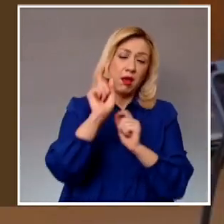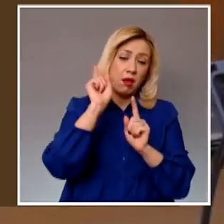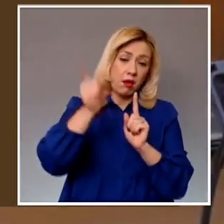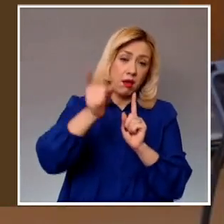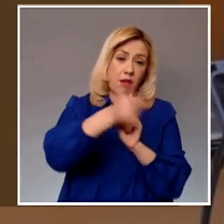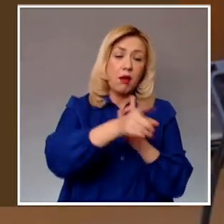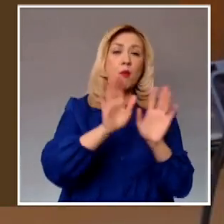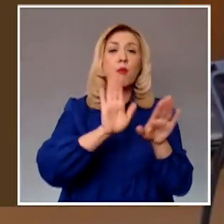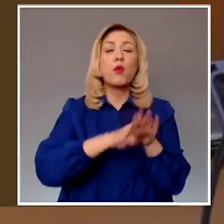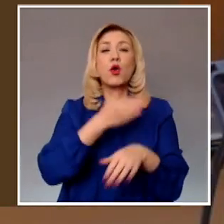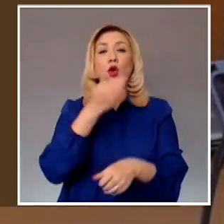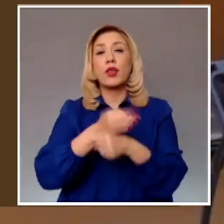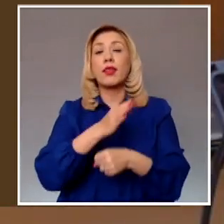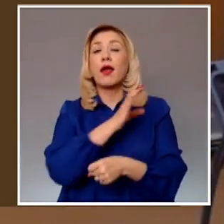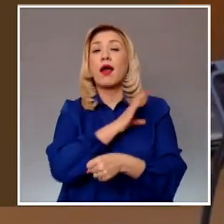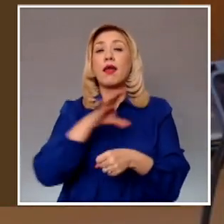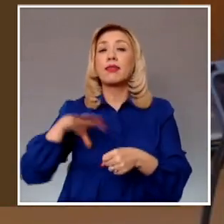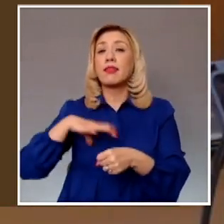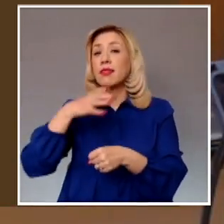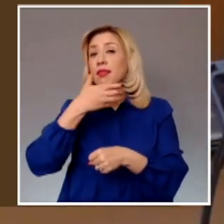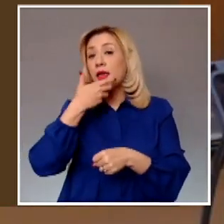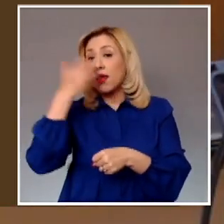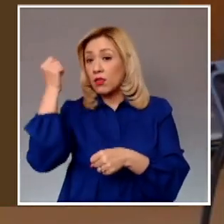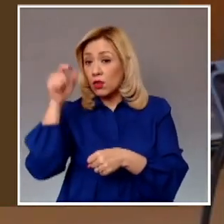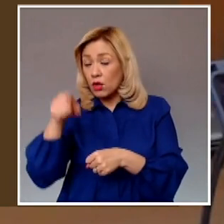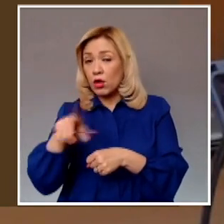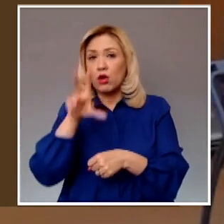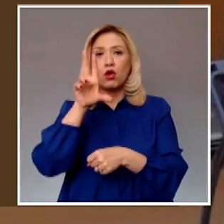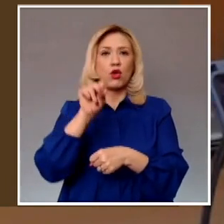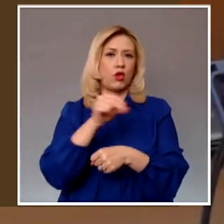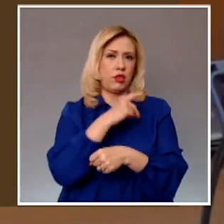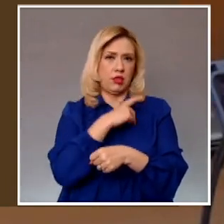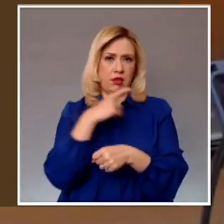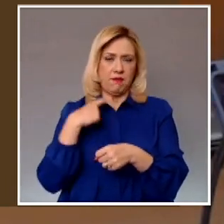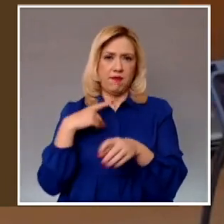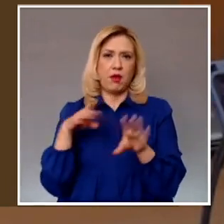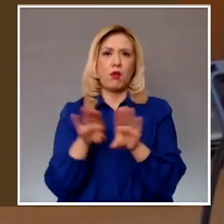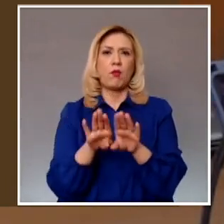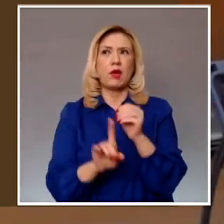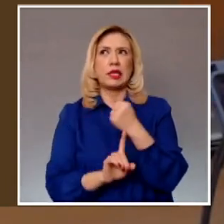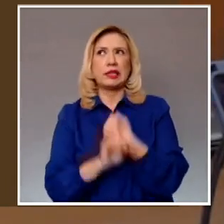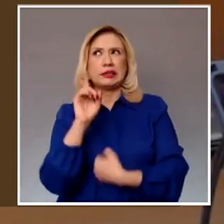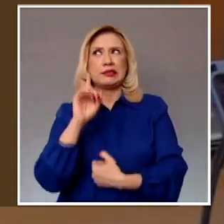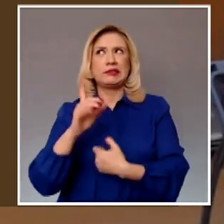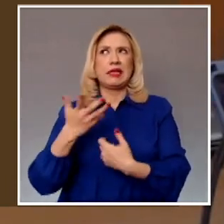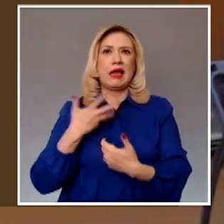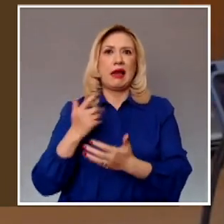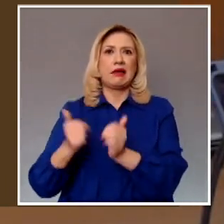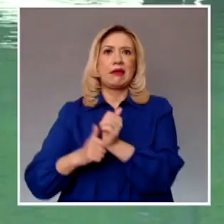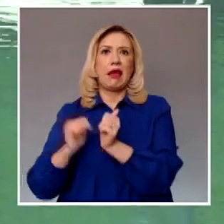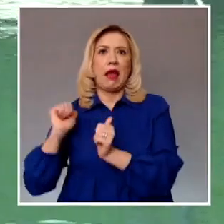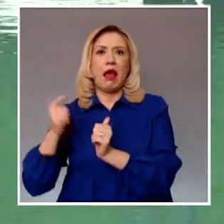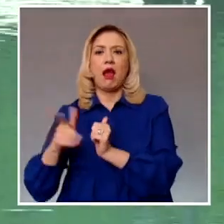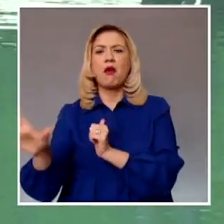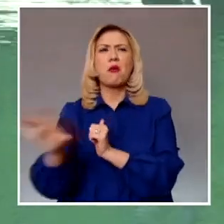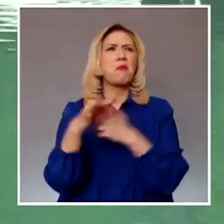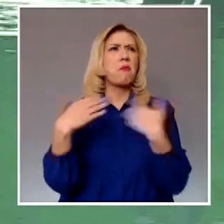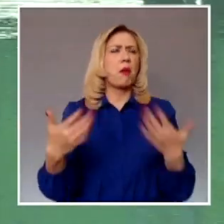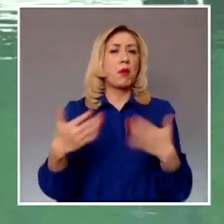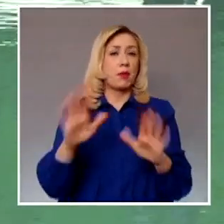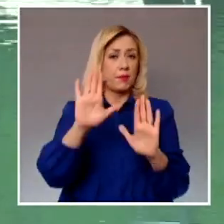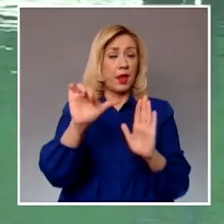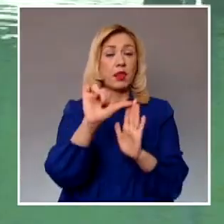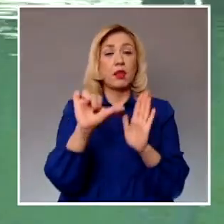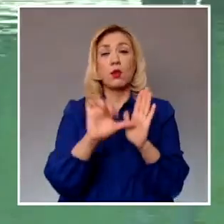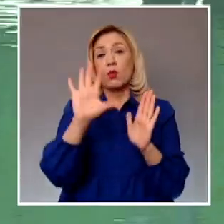se ubiquen en un supuesto de inelegibilidad, lo que atentaba contra su autodeterminación y violaba los artículos 41 de la Constitución